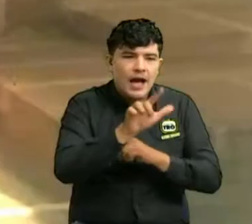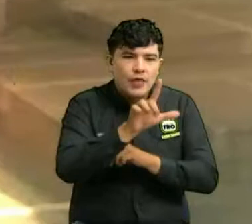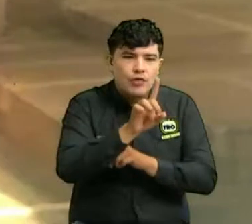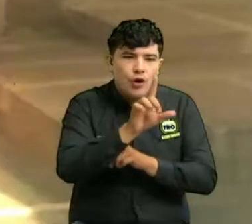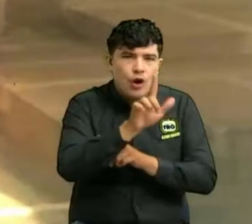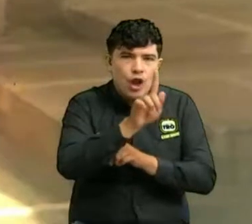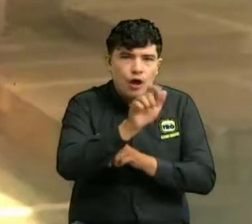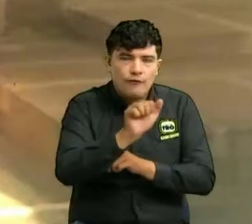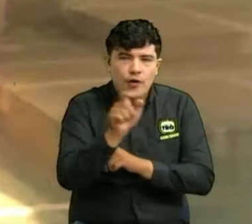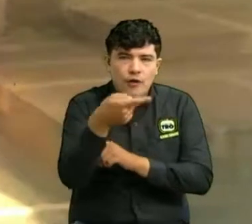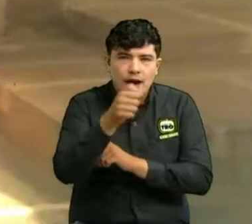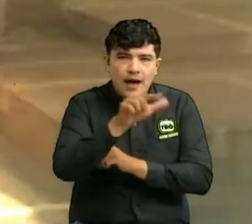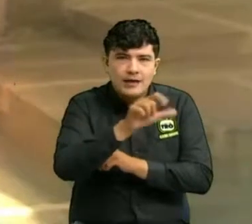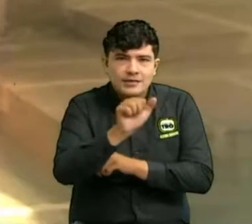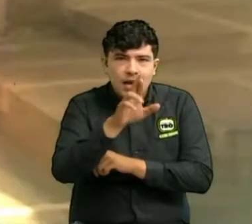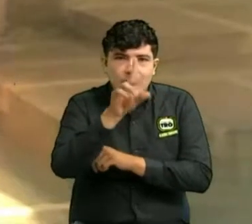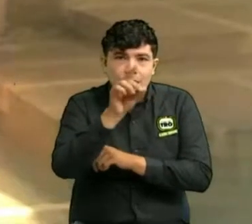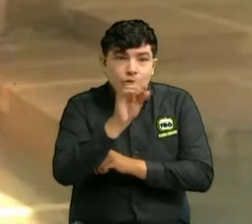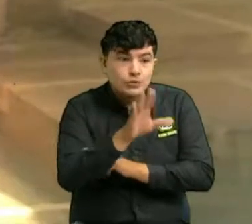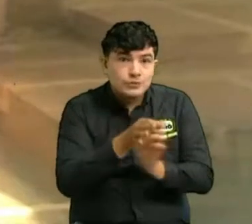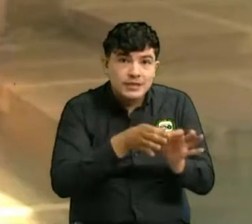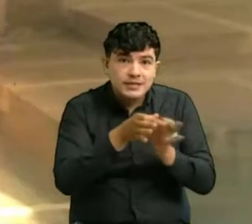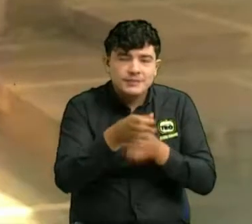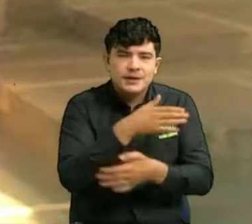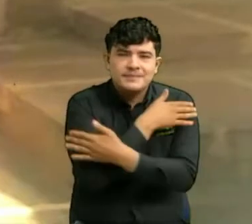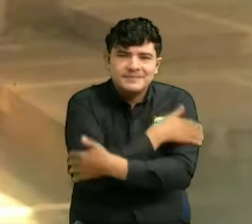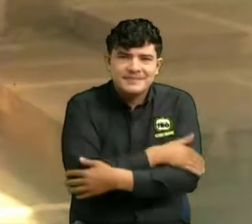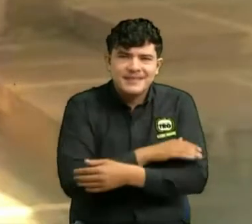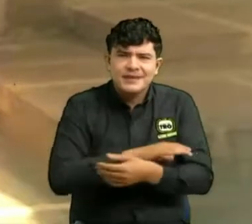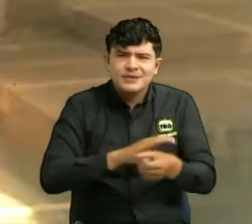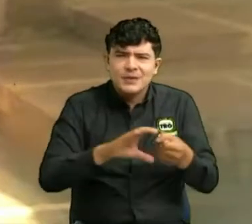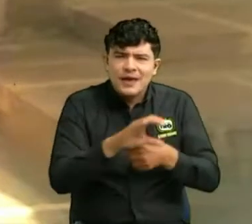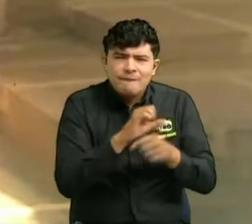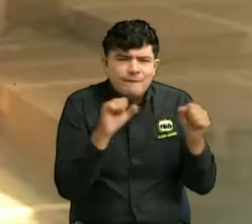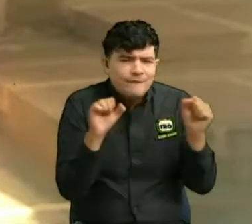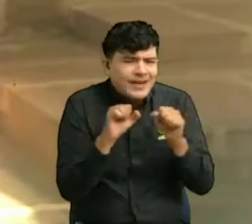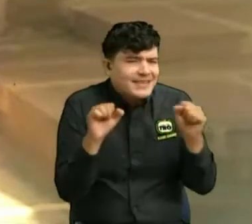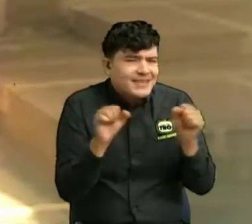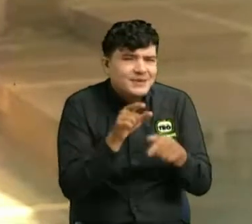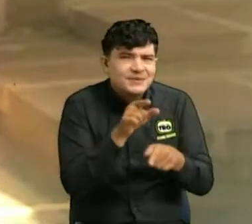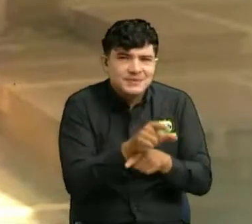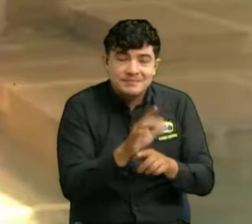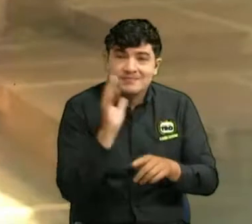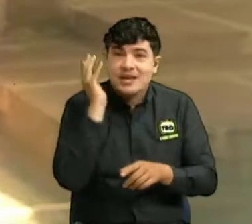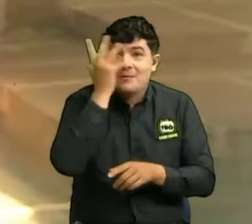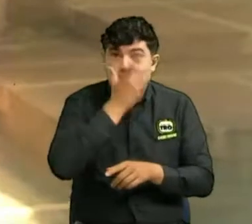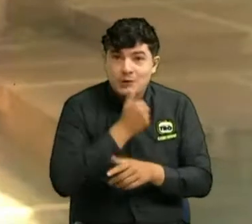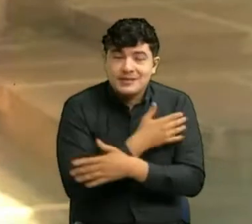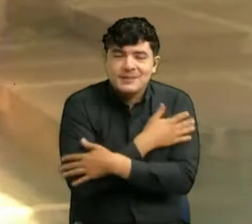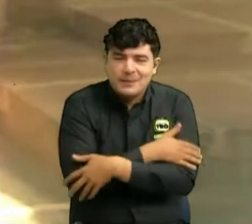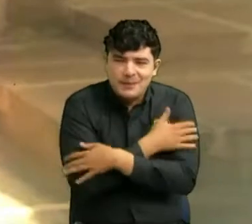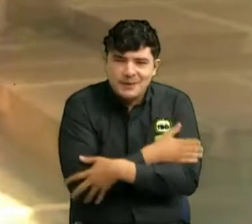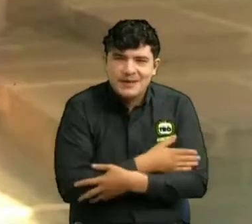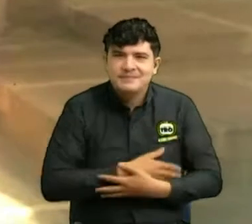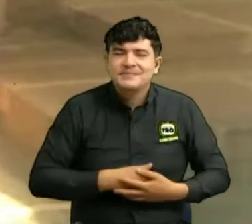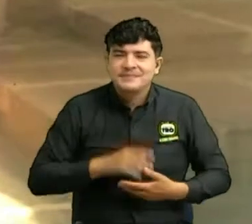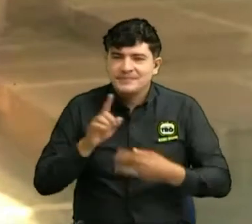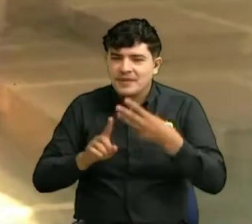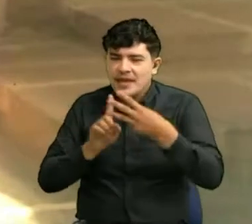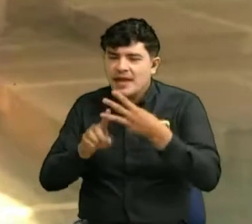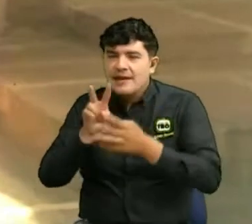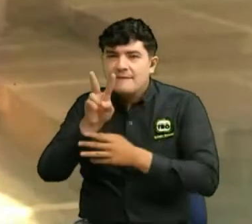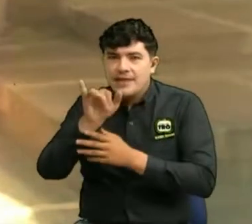se conecta desde Pamplona, la fría ciudad mitrada y hermosa Pamplona. Tenemos a